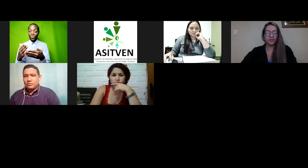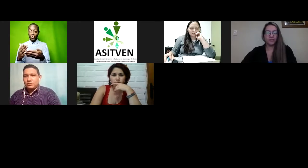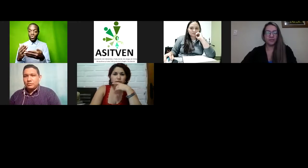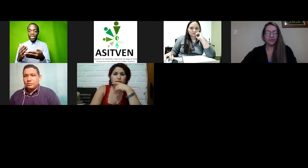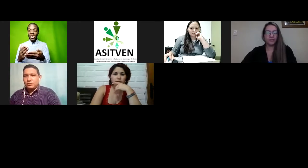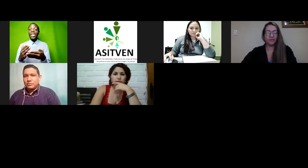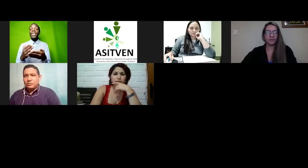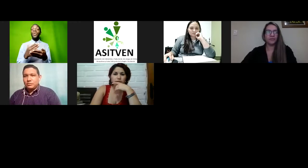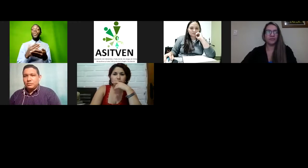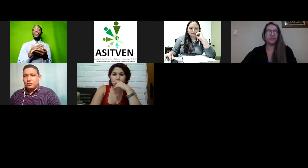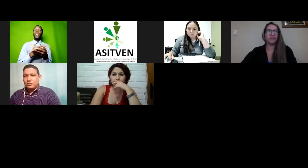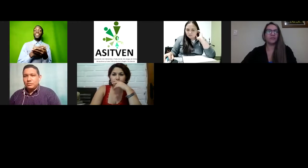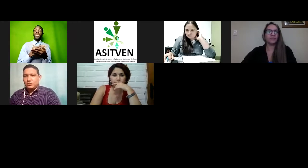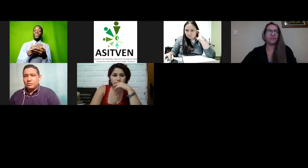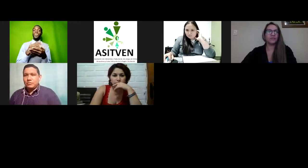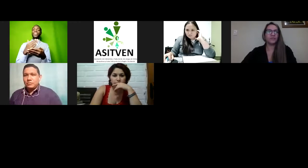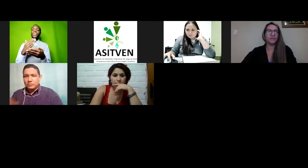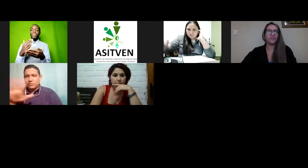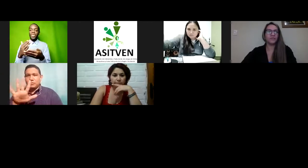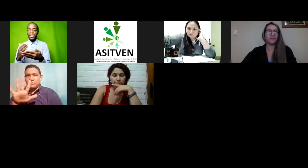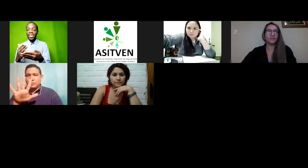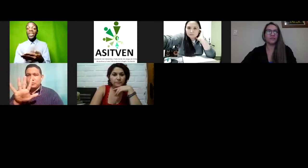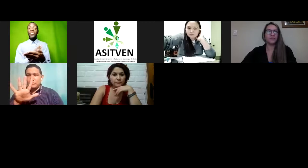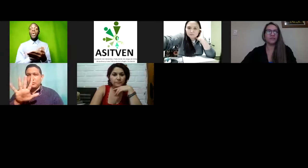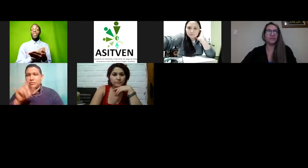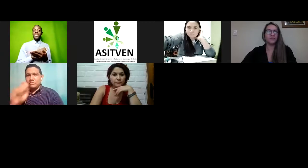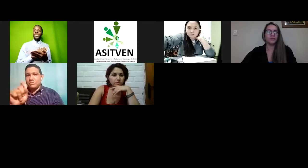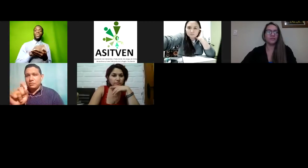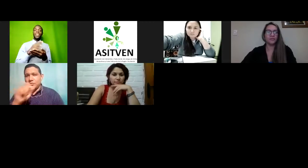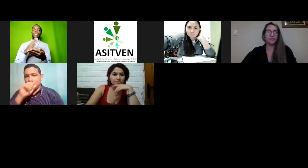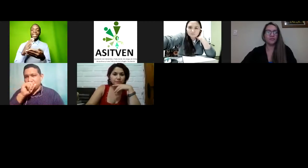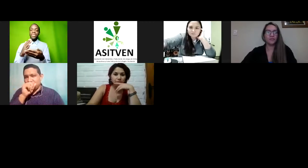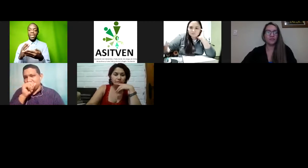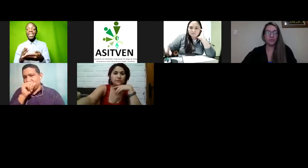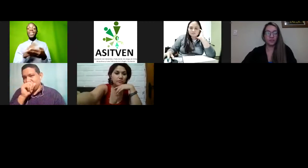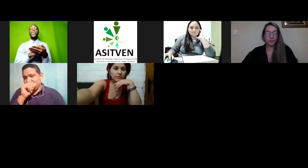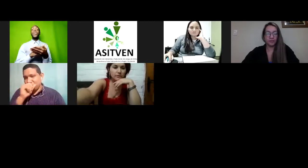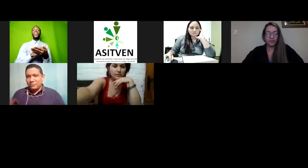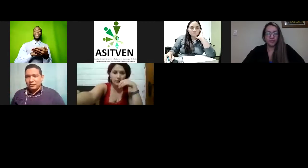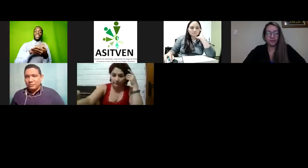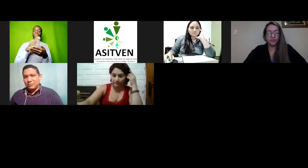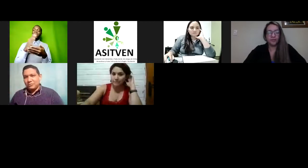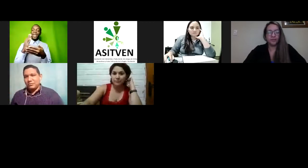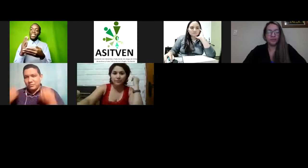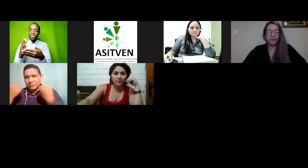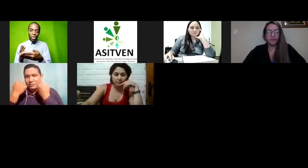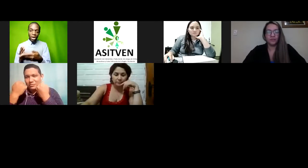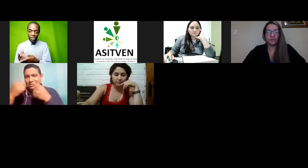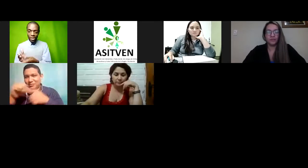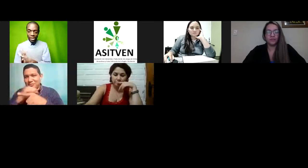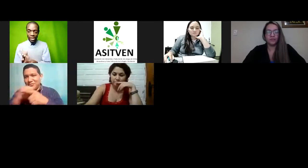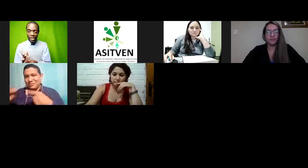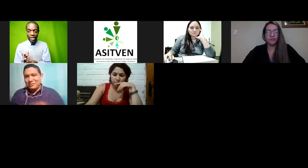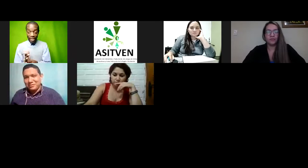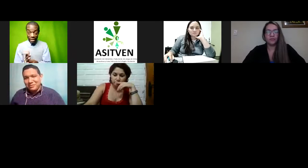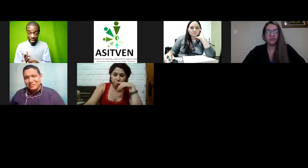minutos. Y lo va a volver a hacer una segunda vez. Y lo va a volver a hacer una tercera vez. Y lo va a volver a hacer casi que una cuarta